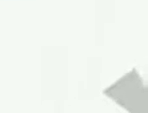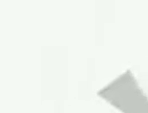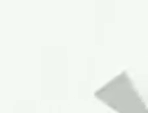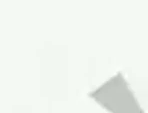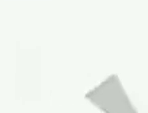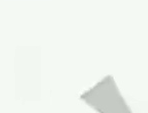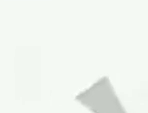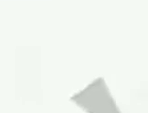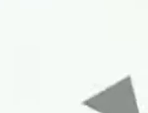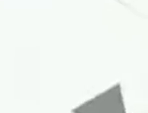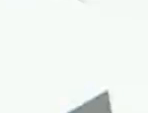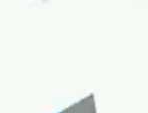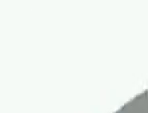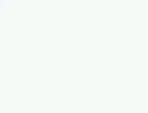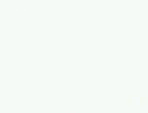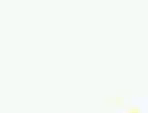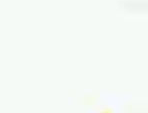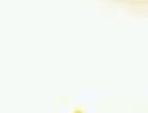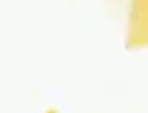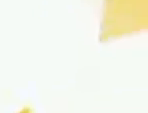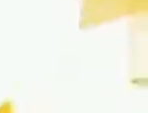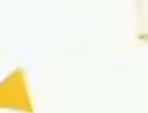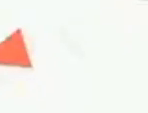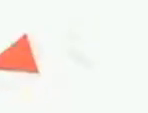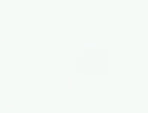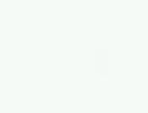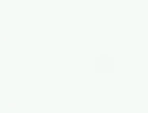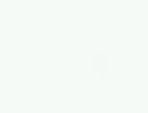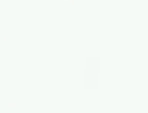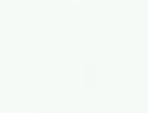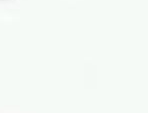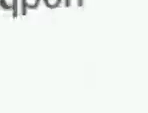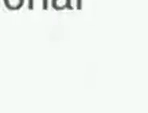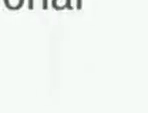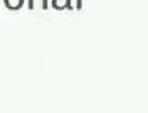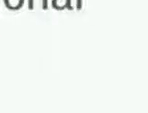Inicio de espacio.